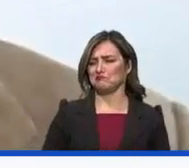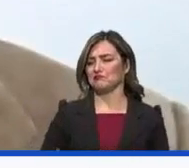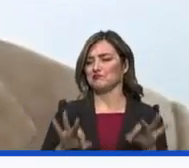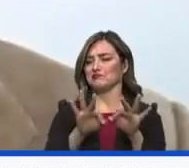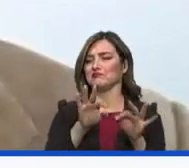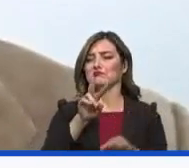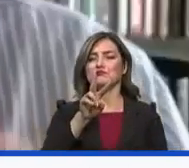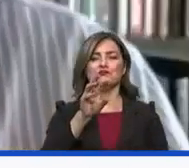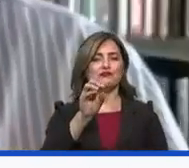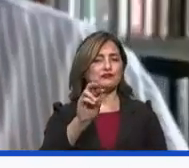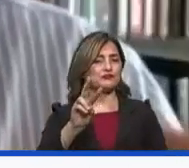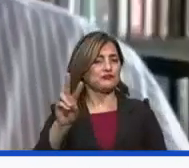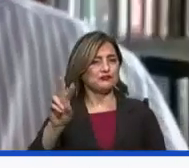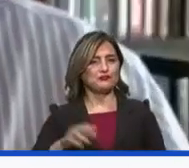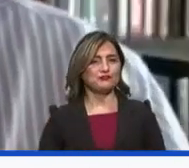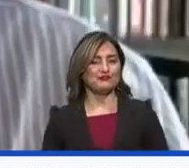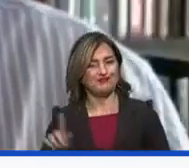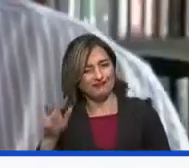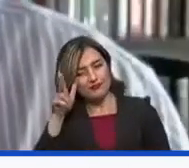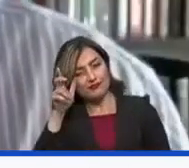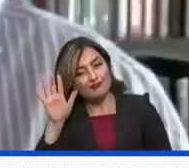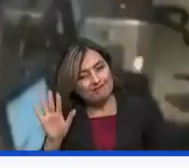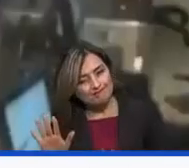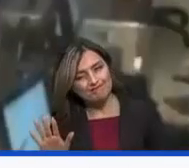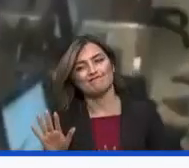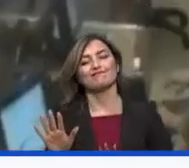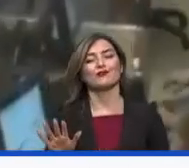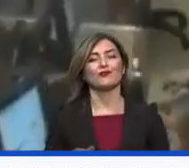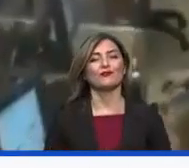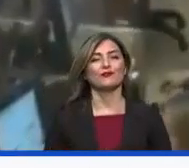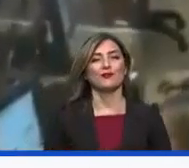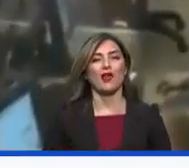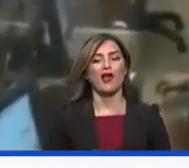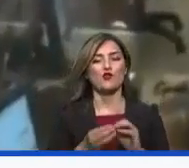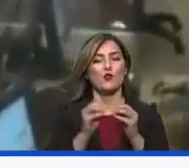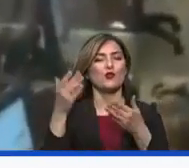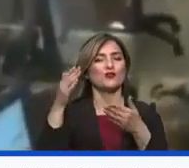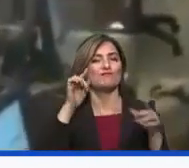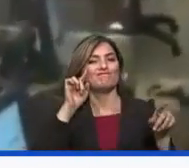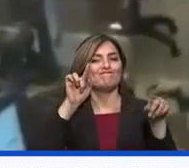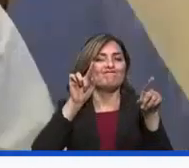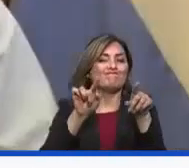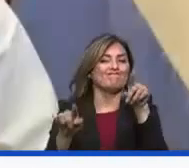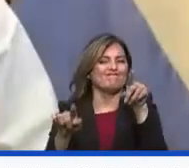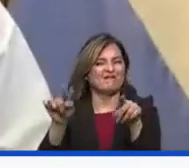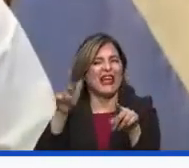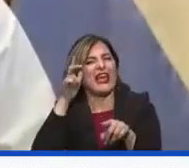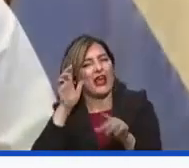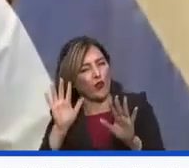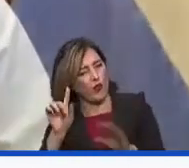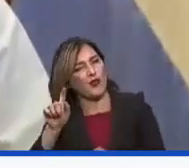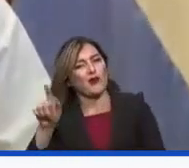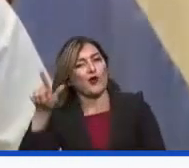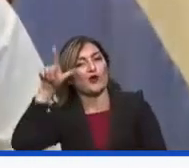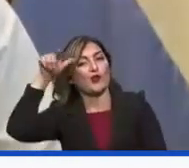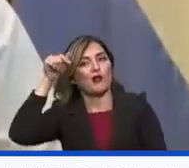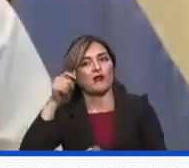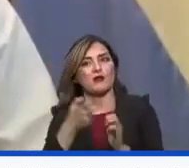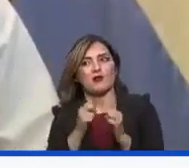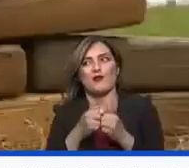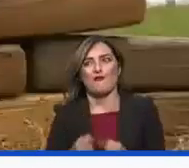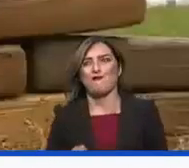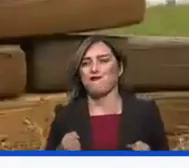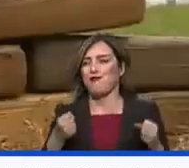este 2022. Córdoba cree que además de lo dicho y de la concertación que debería definirse entre actores, el gobierno tiene un gran